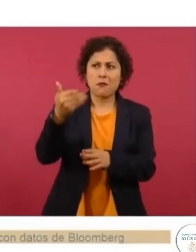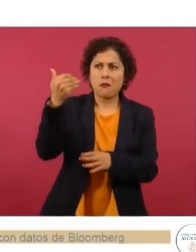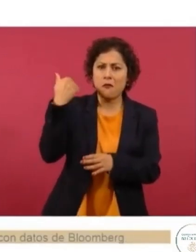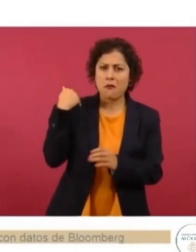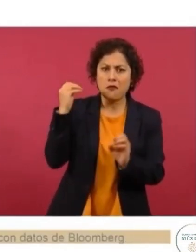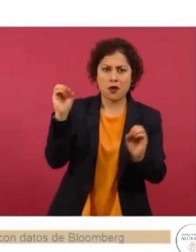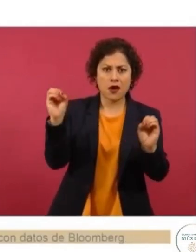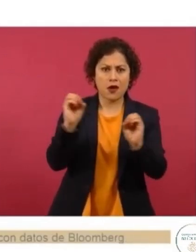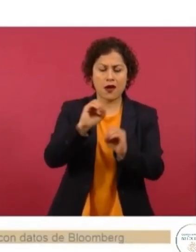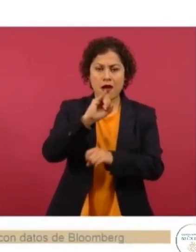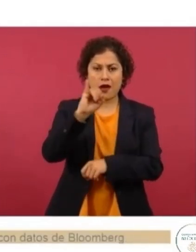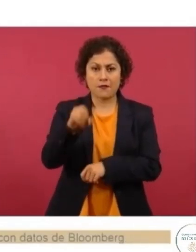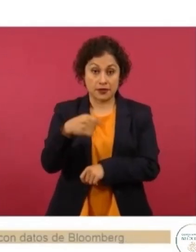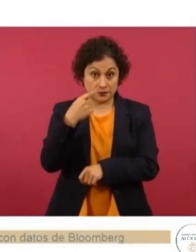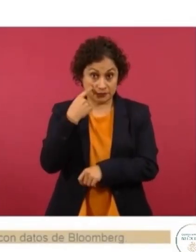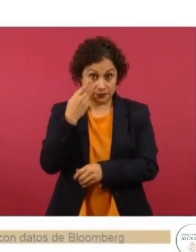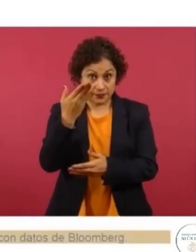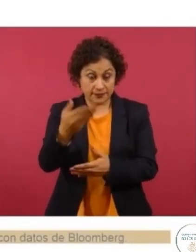México